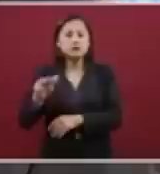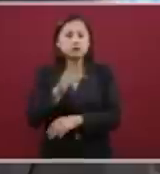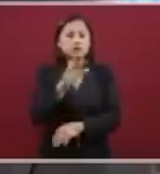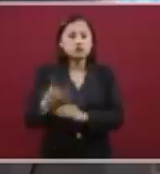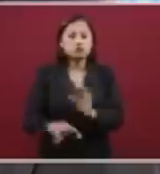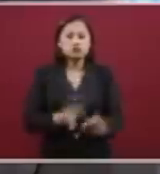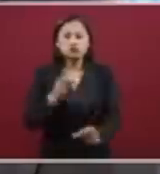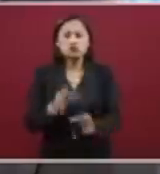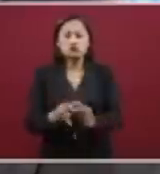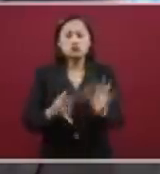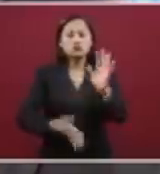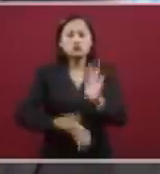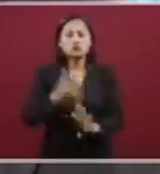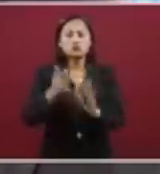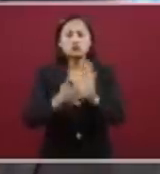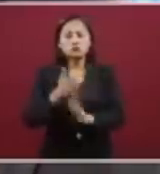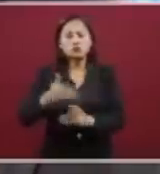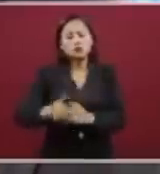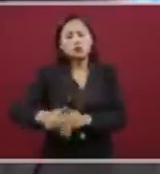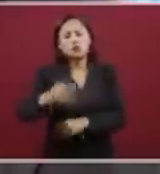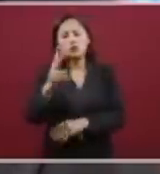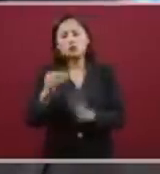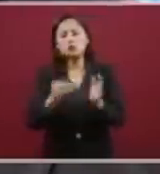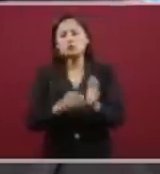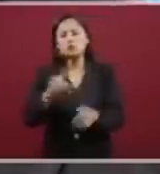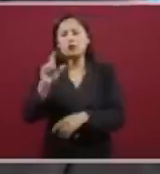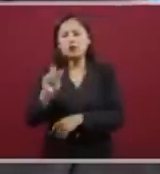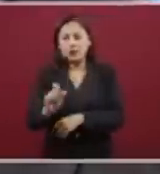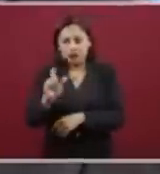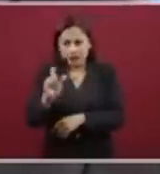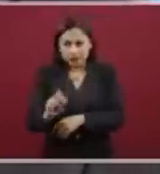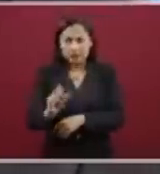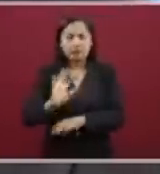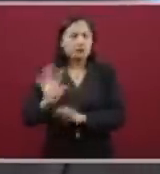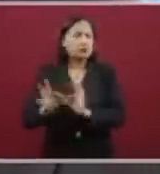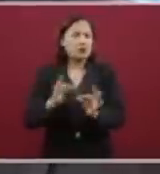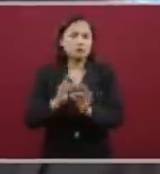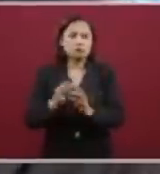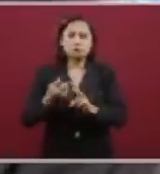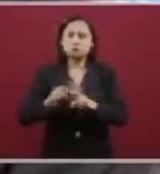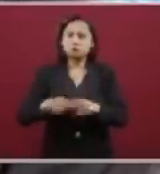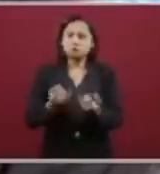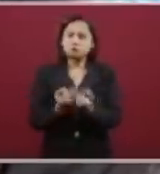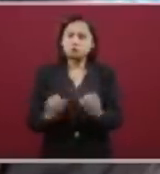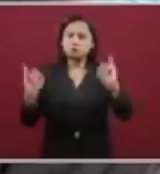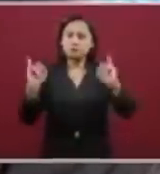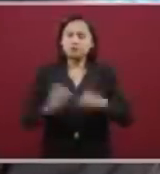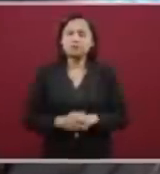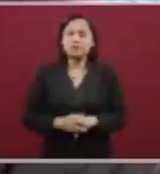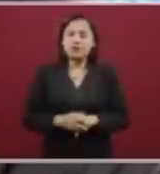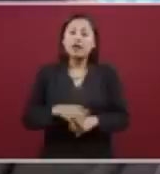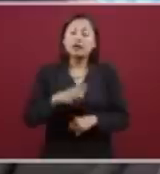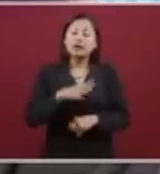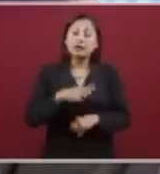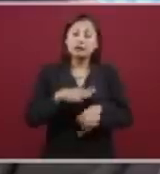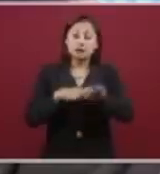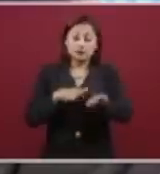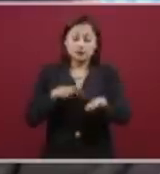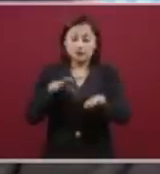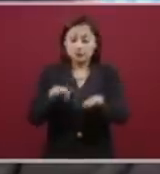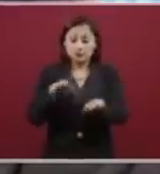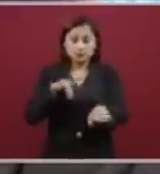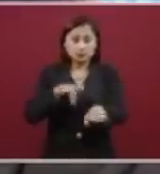2020 después del periodo necesario de pruebas con dos pistas comerciales y una de uso militar